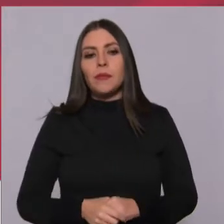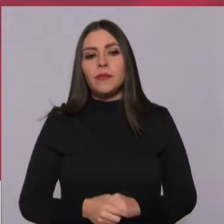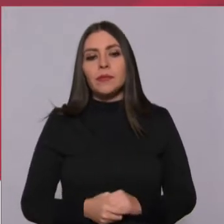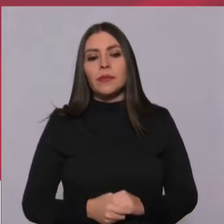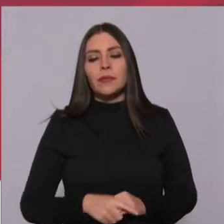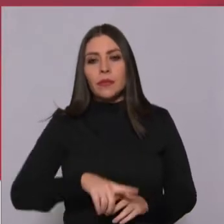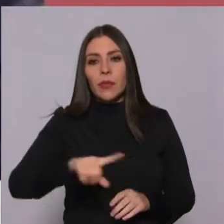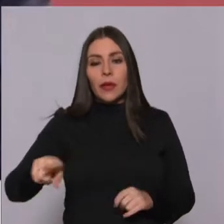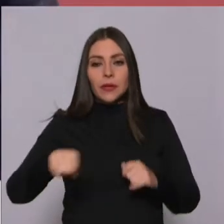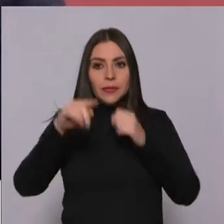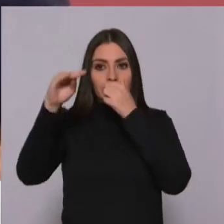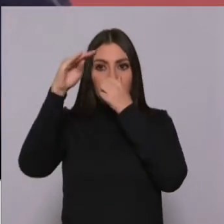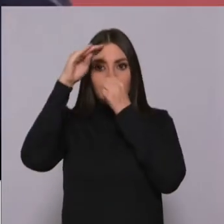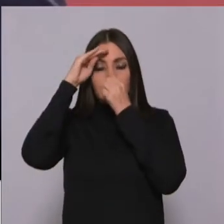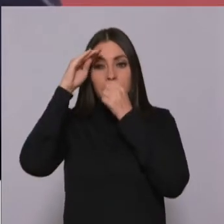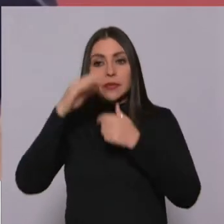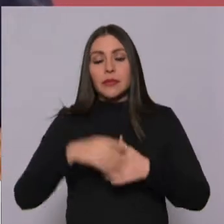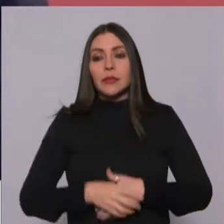que si